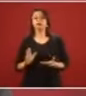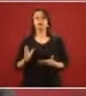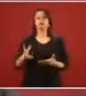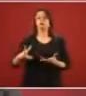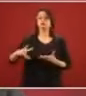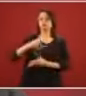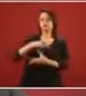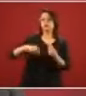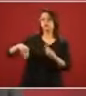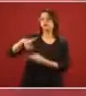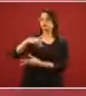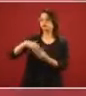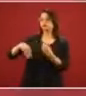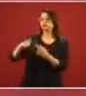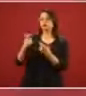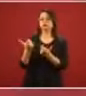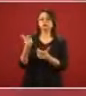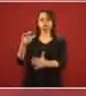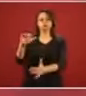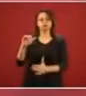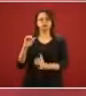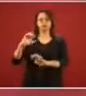por subastas,